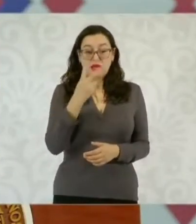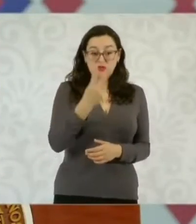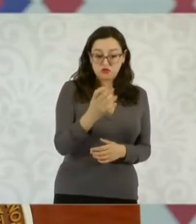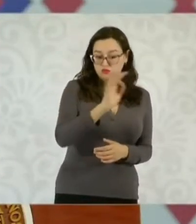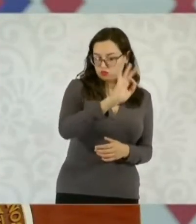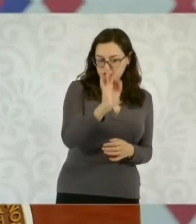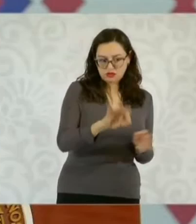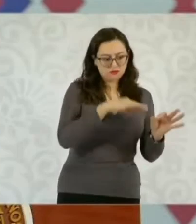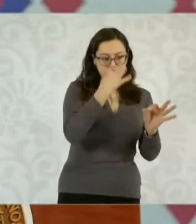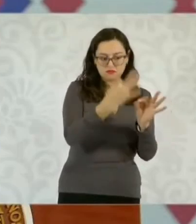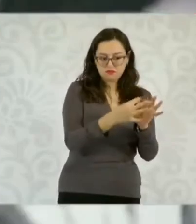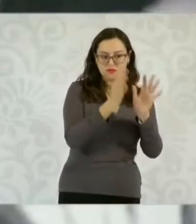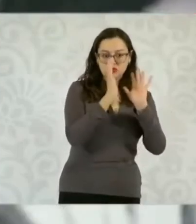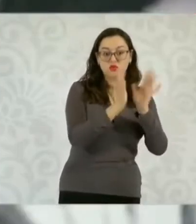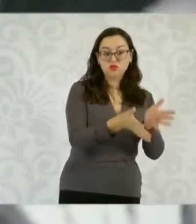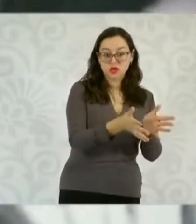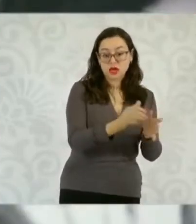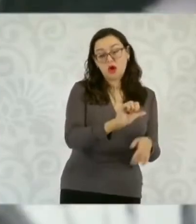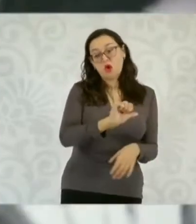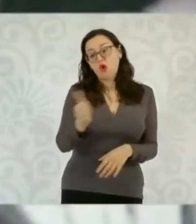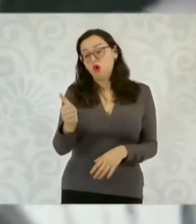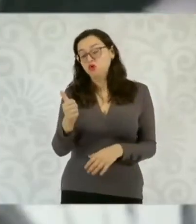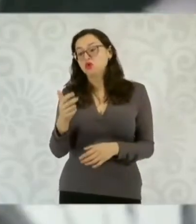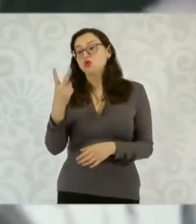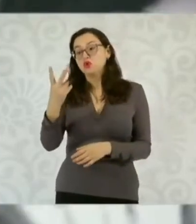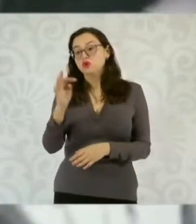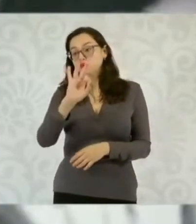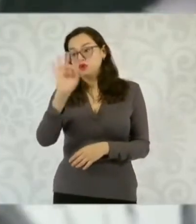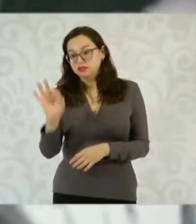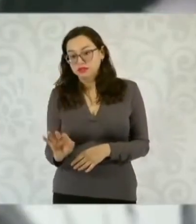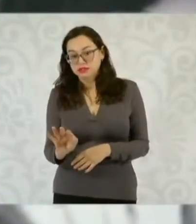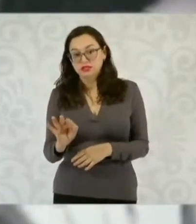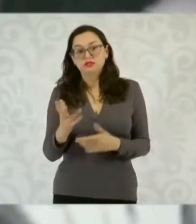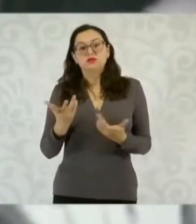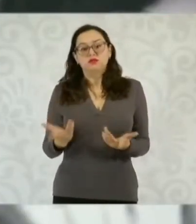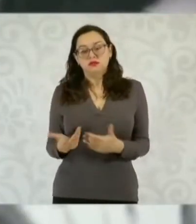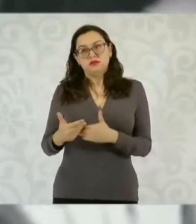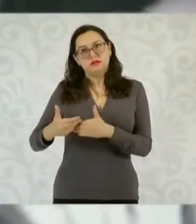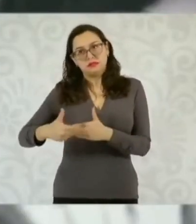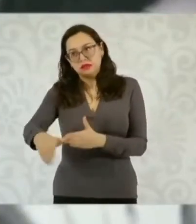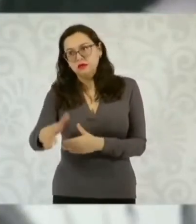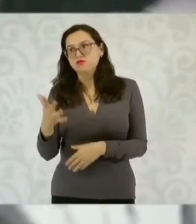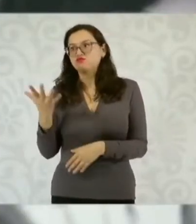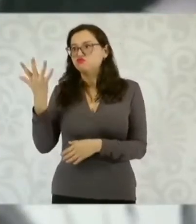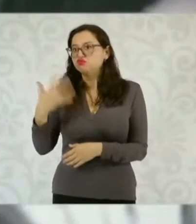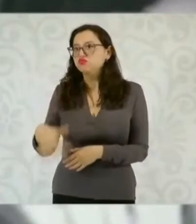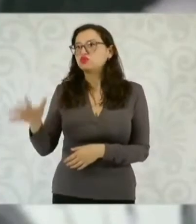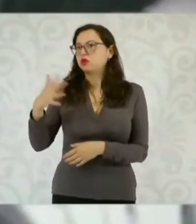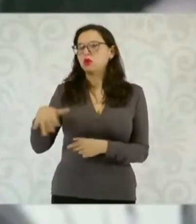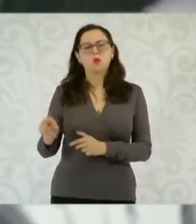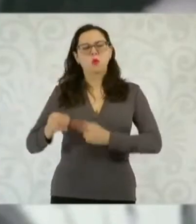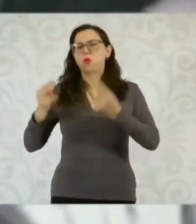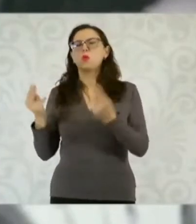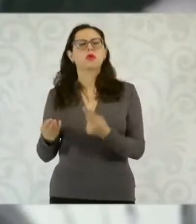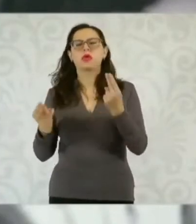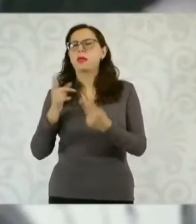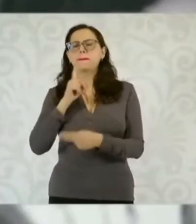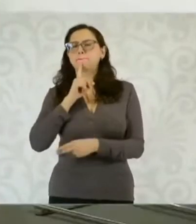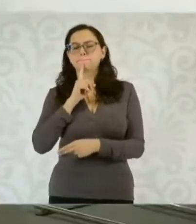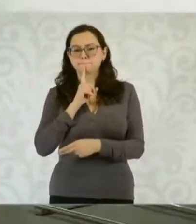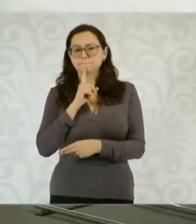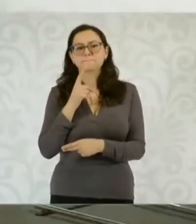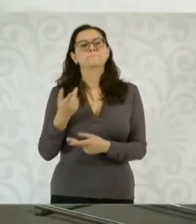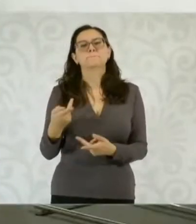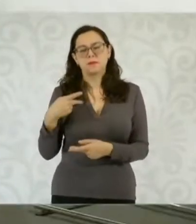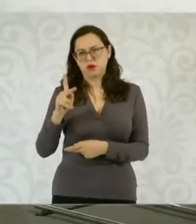y creemos que tendremos condiciones para adjudicar de manera inmediata. Y el resto se va a un proceso de licitación de claves que no son urgentes, que esperamos